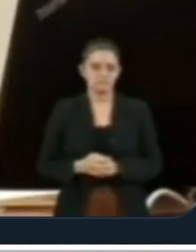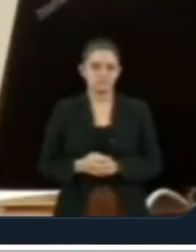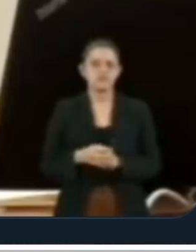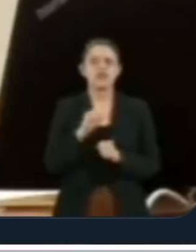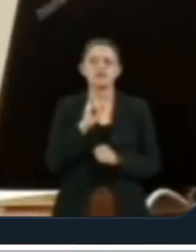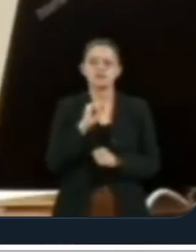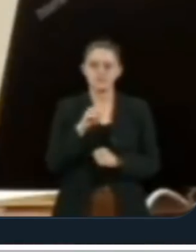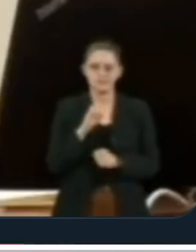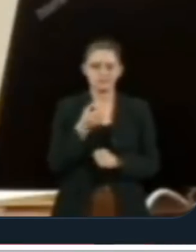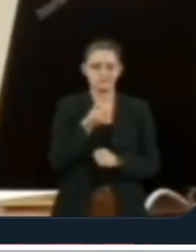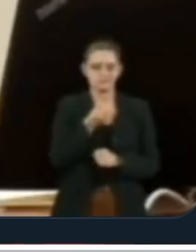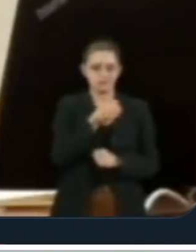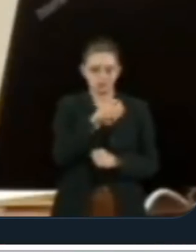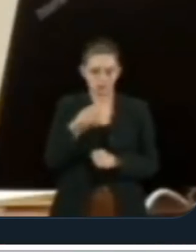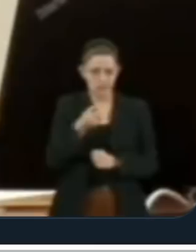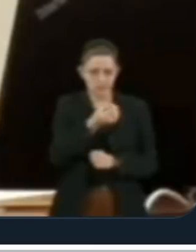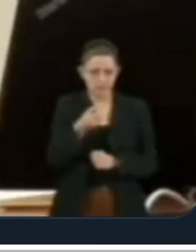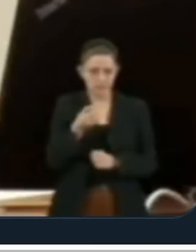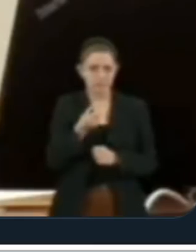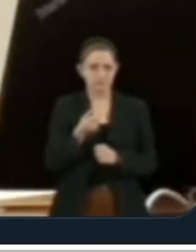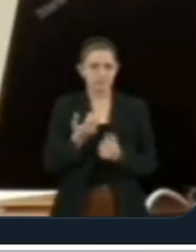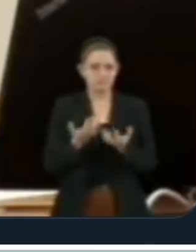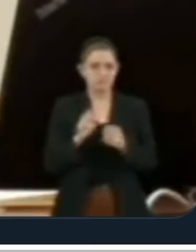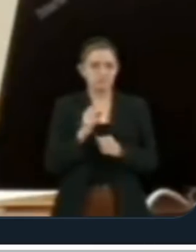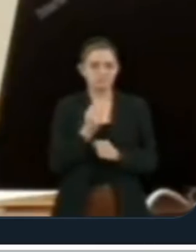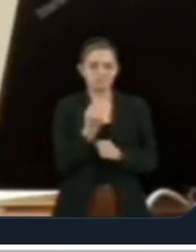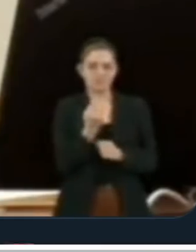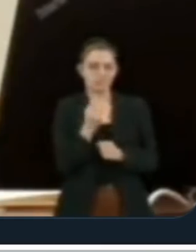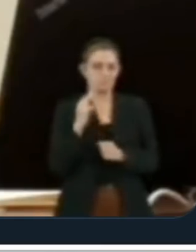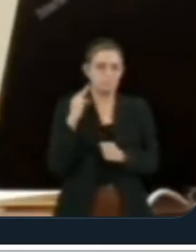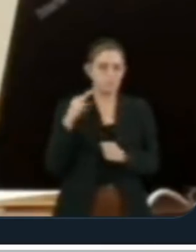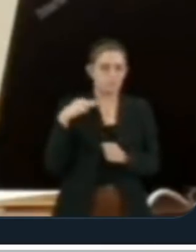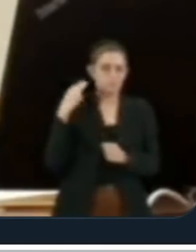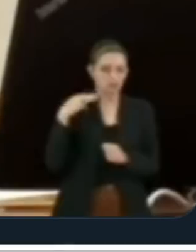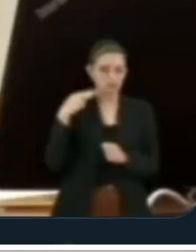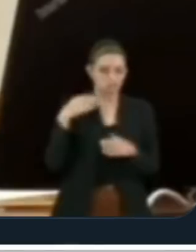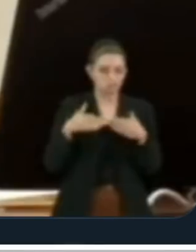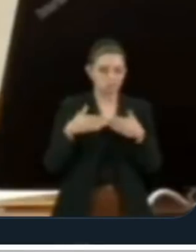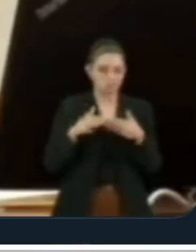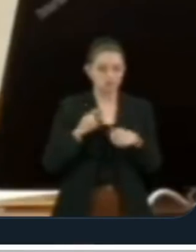El INE está organizando, y a partir del 25 de marzo,